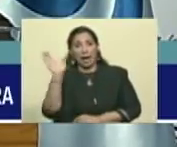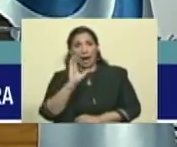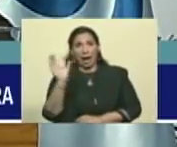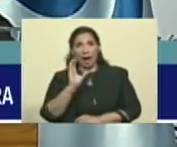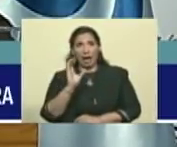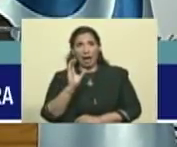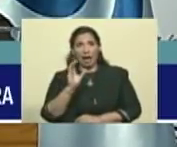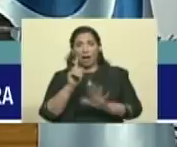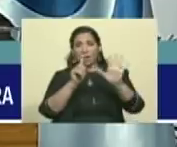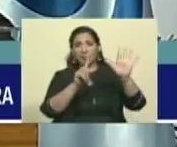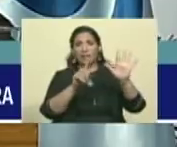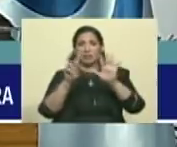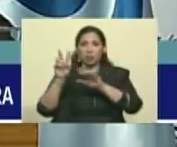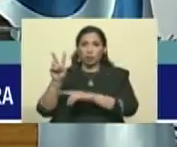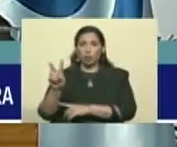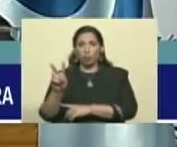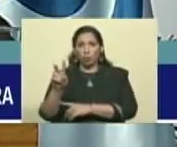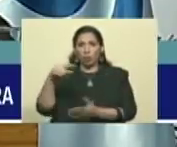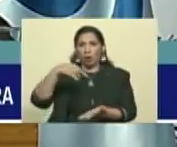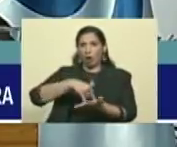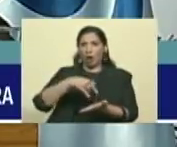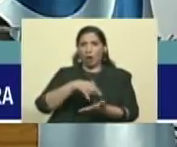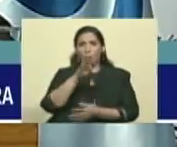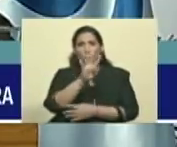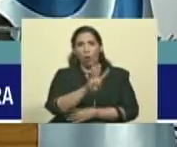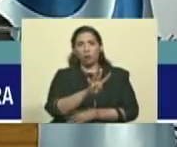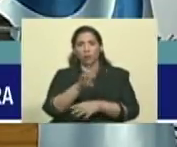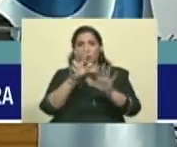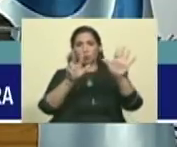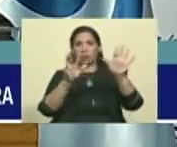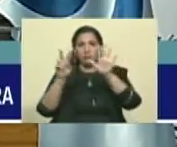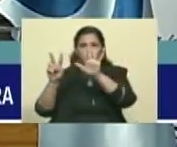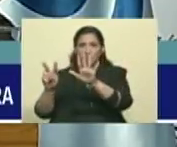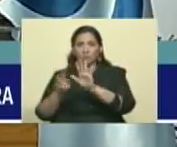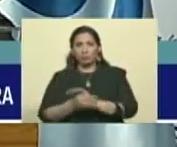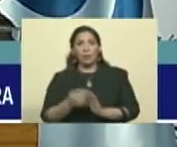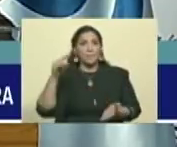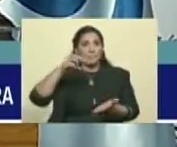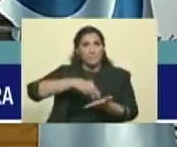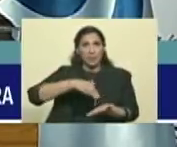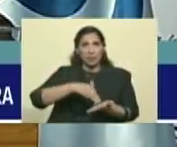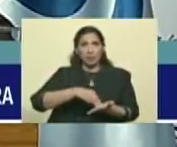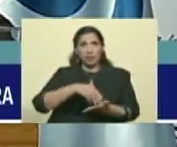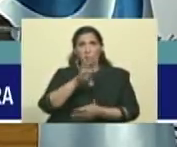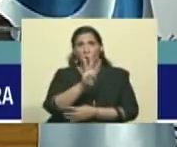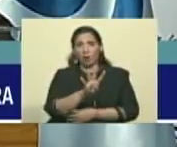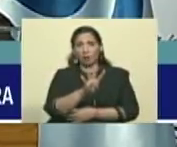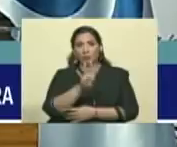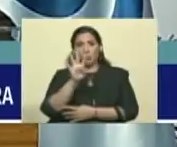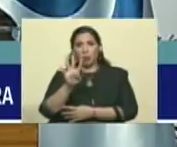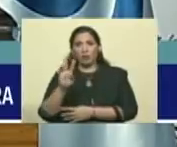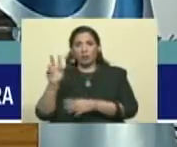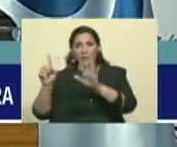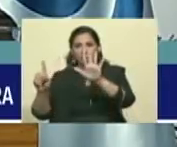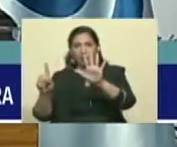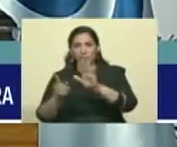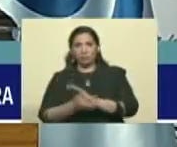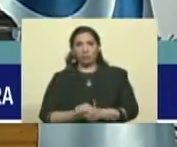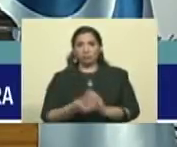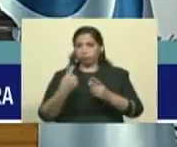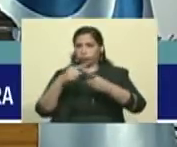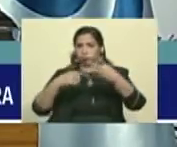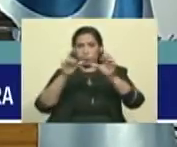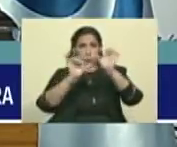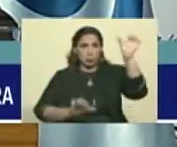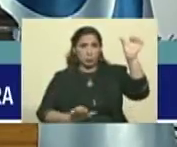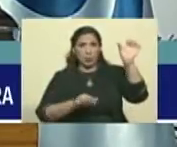con 602, Carabobo con 487 y Miranda con 446. En este